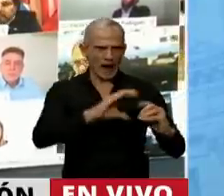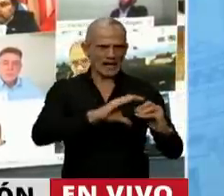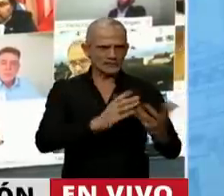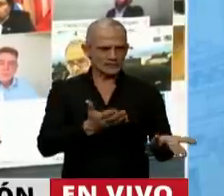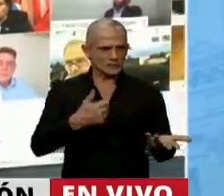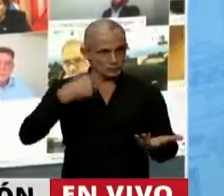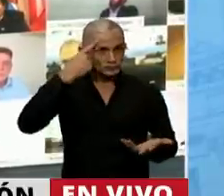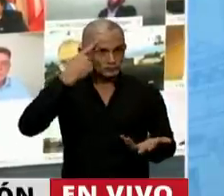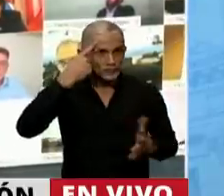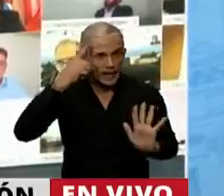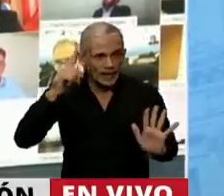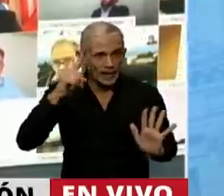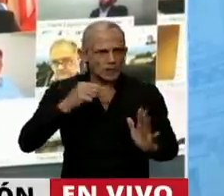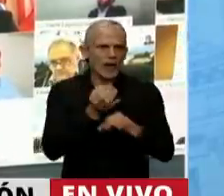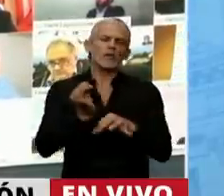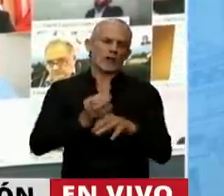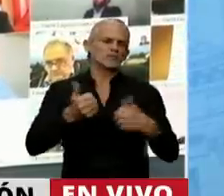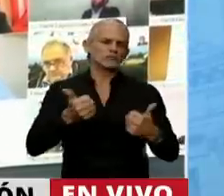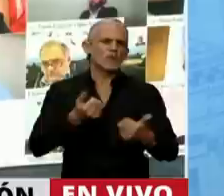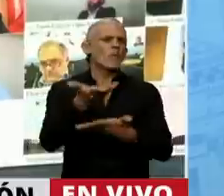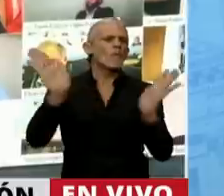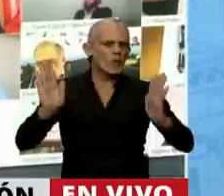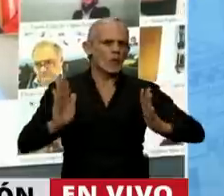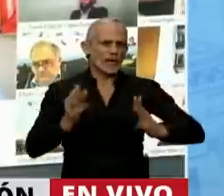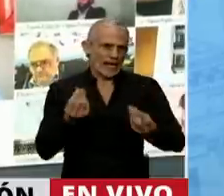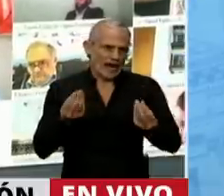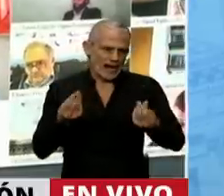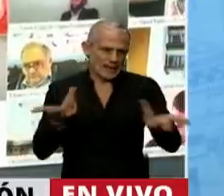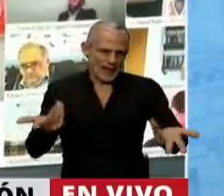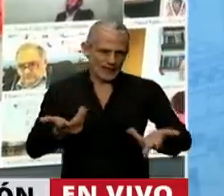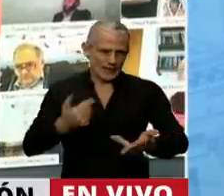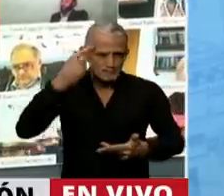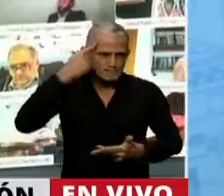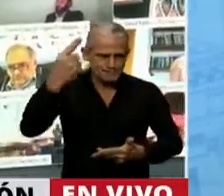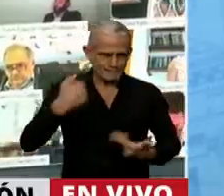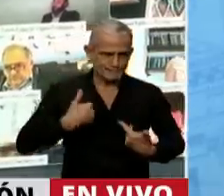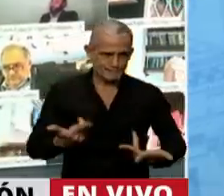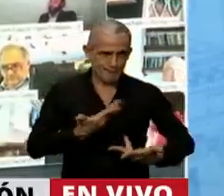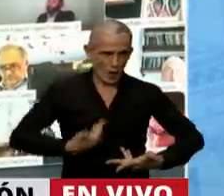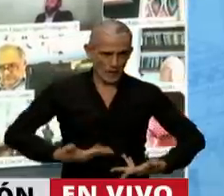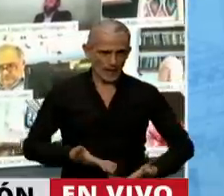creemos en la educación pública y de calidad.